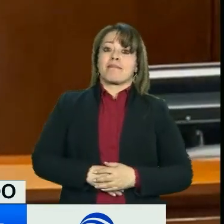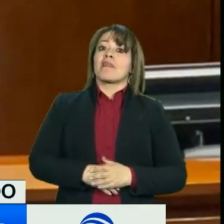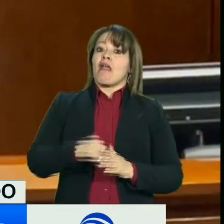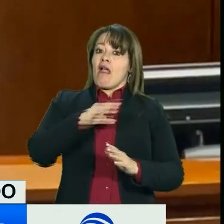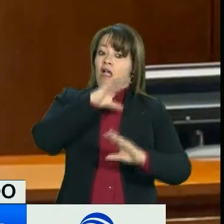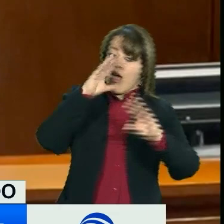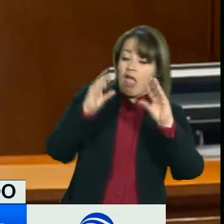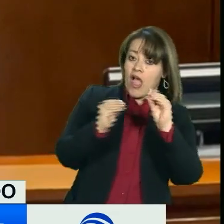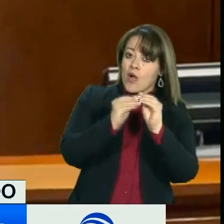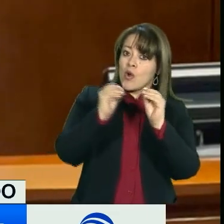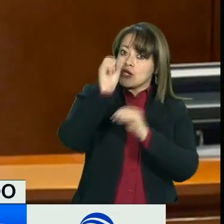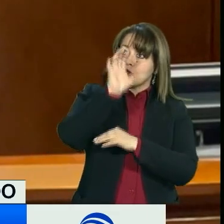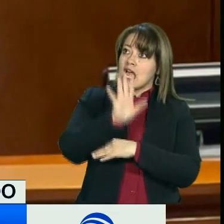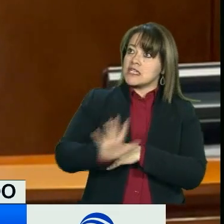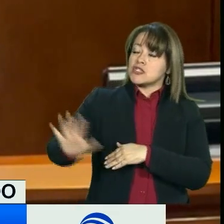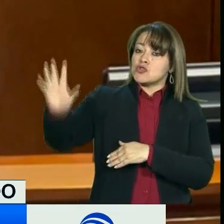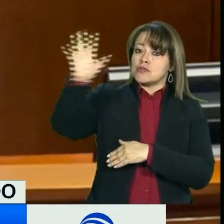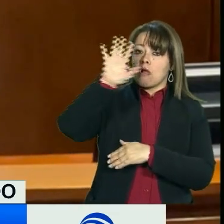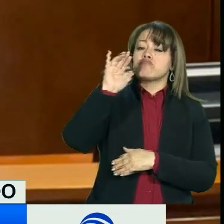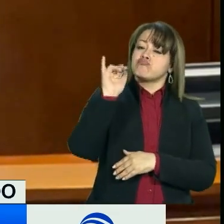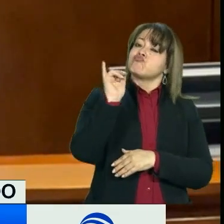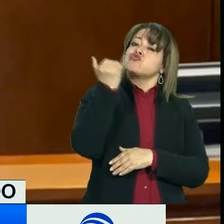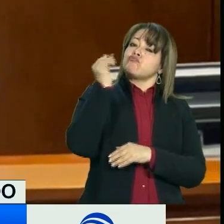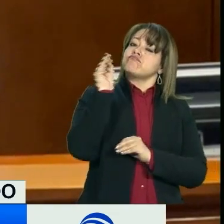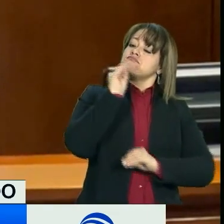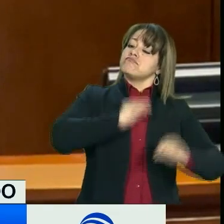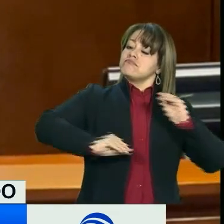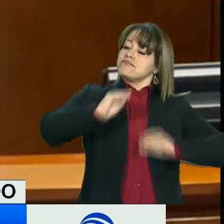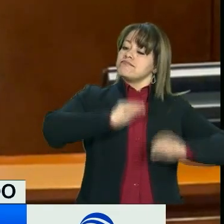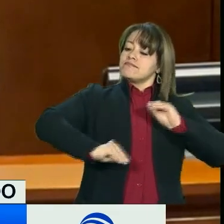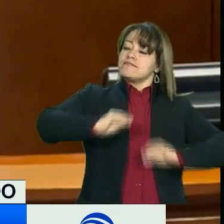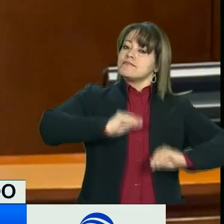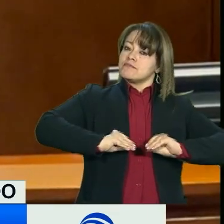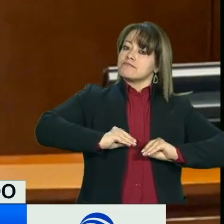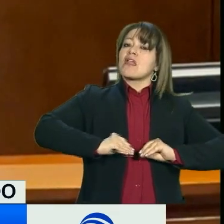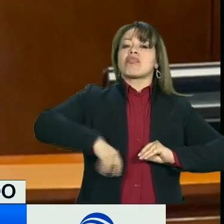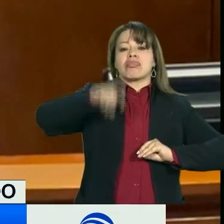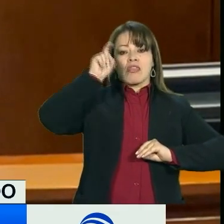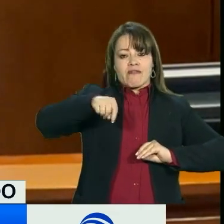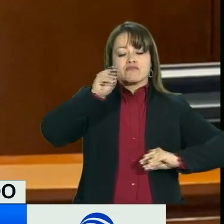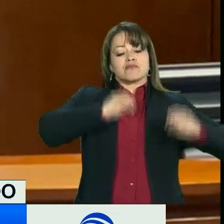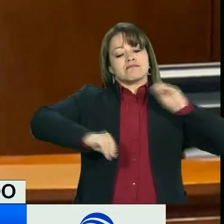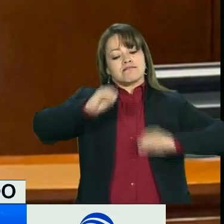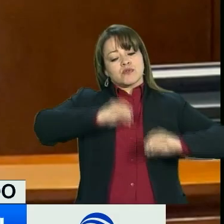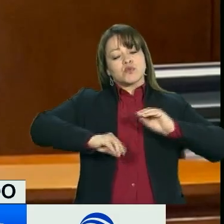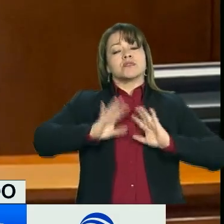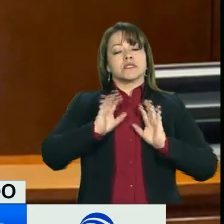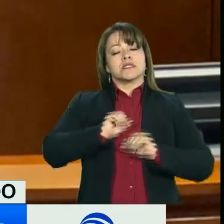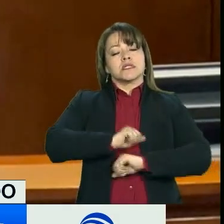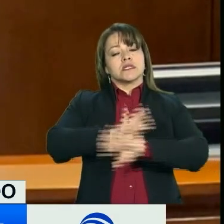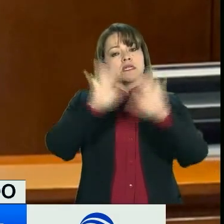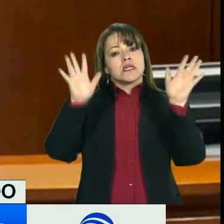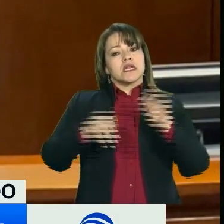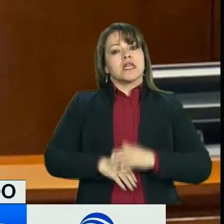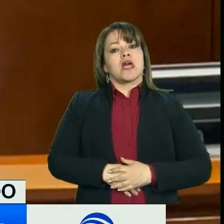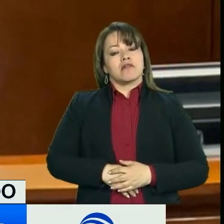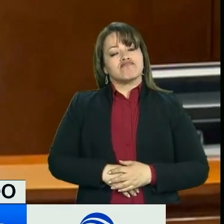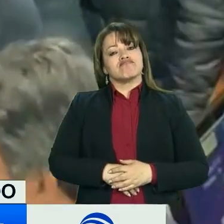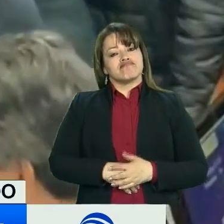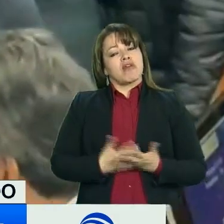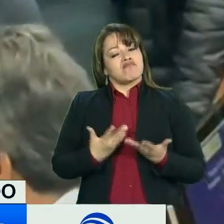nacional se puede hacer. Se debe construir. Lo queremos